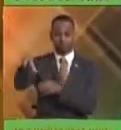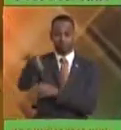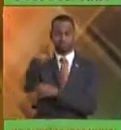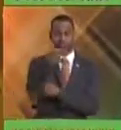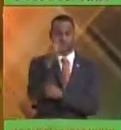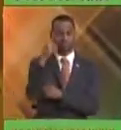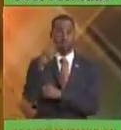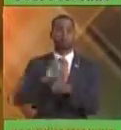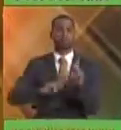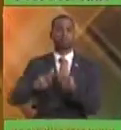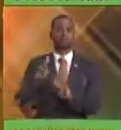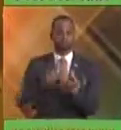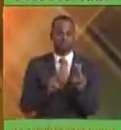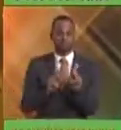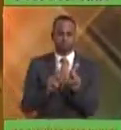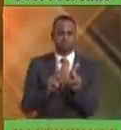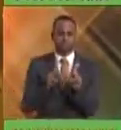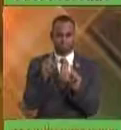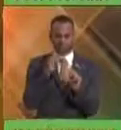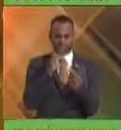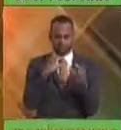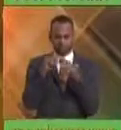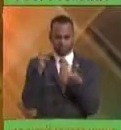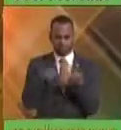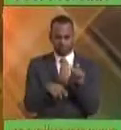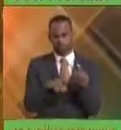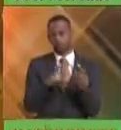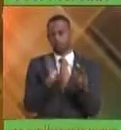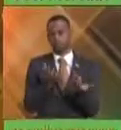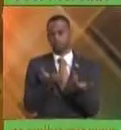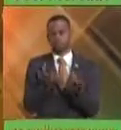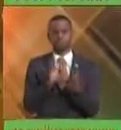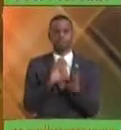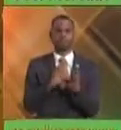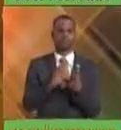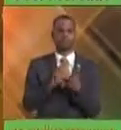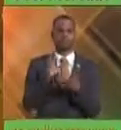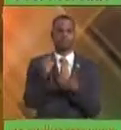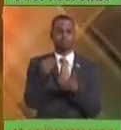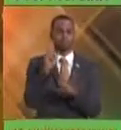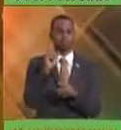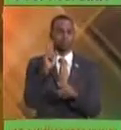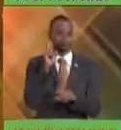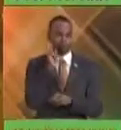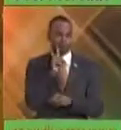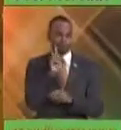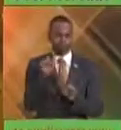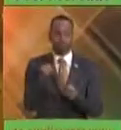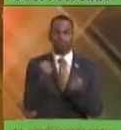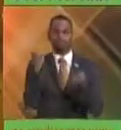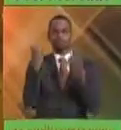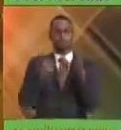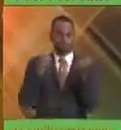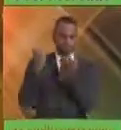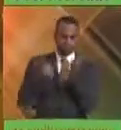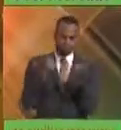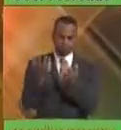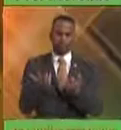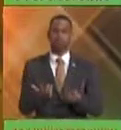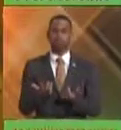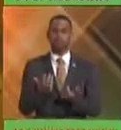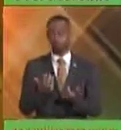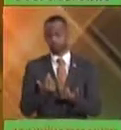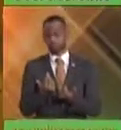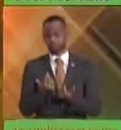para que las personas que no se pueden comunicar digamos de manera verbal pues lo puedan hacer a través de la lengua de señas y